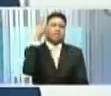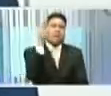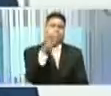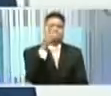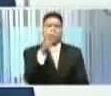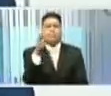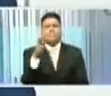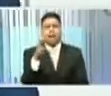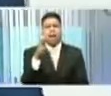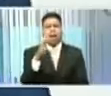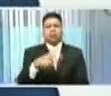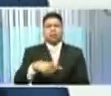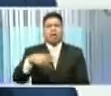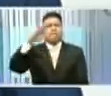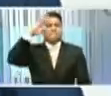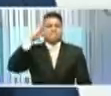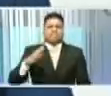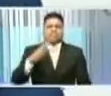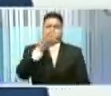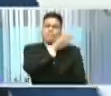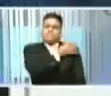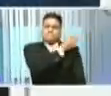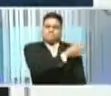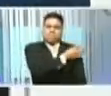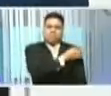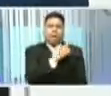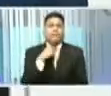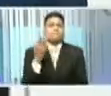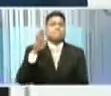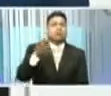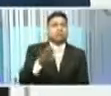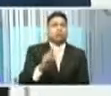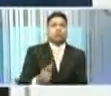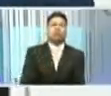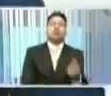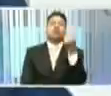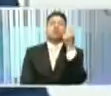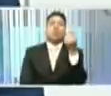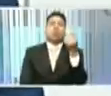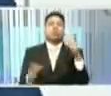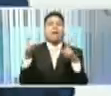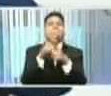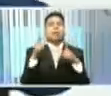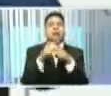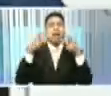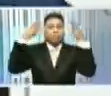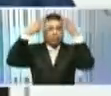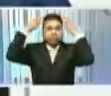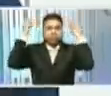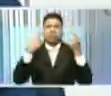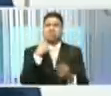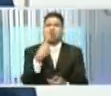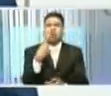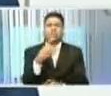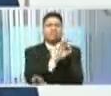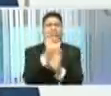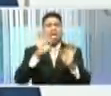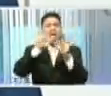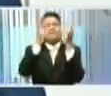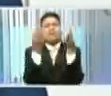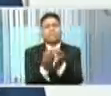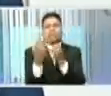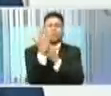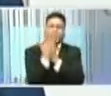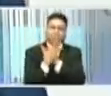jefe Félix Velázquez. Ni una palabra de Ramos Alup de condolencia a la familia, ni